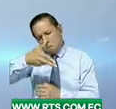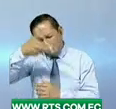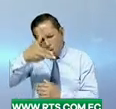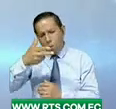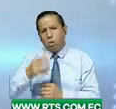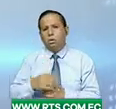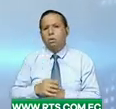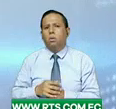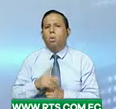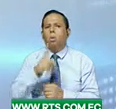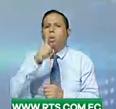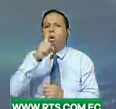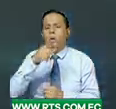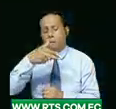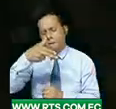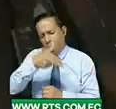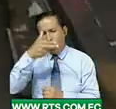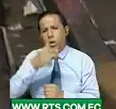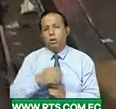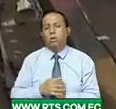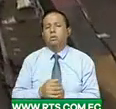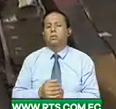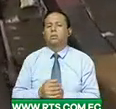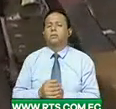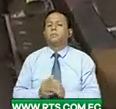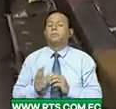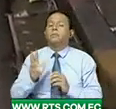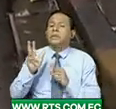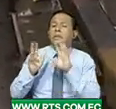disparó en una ocasión.